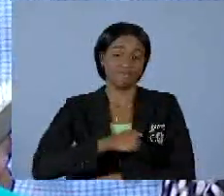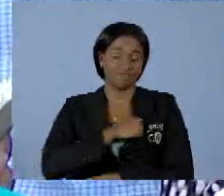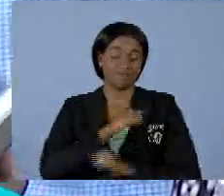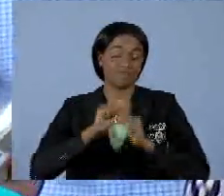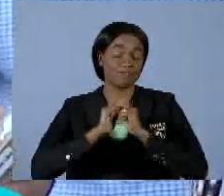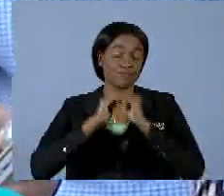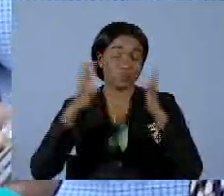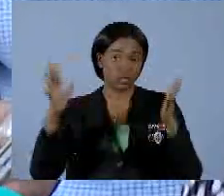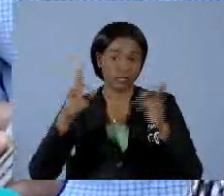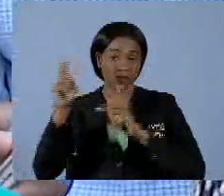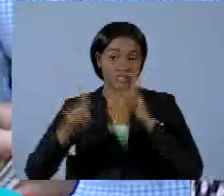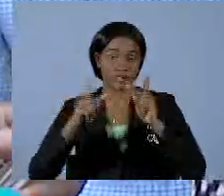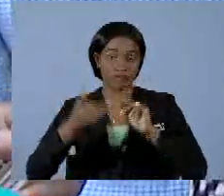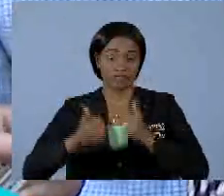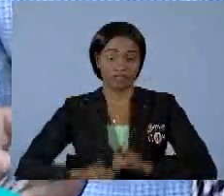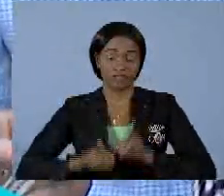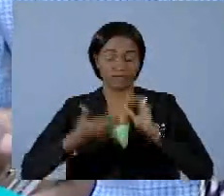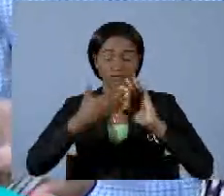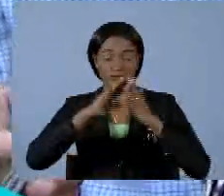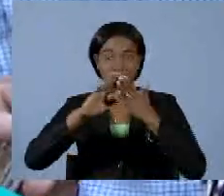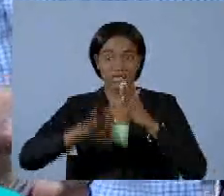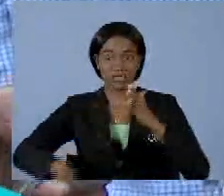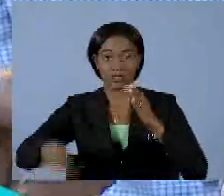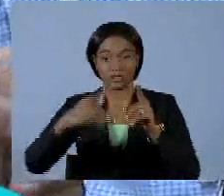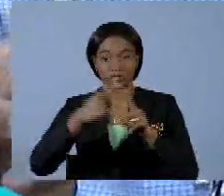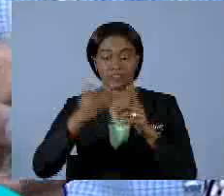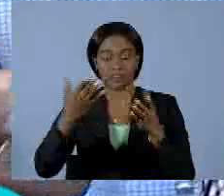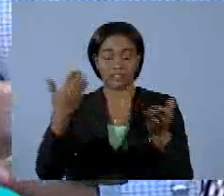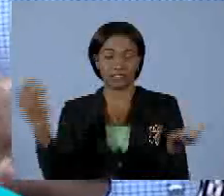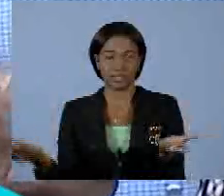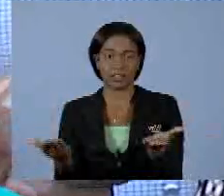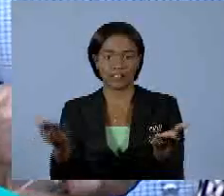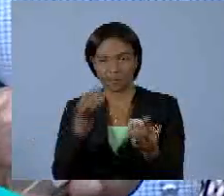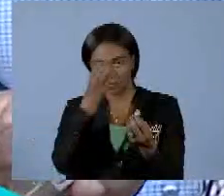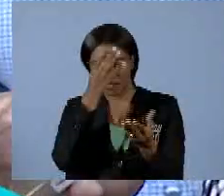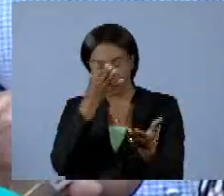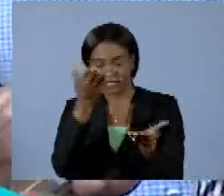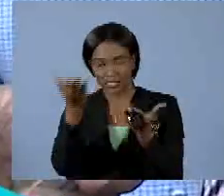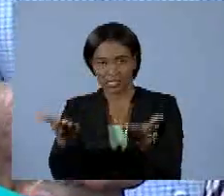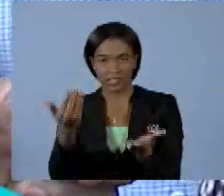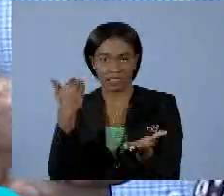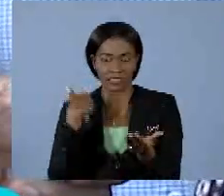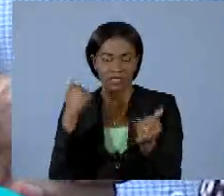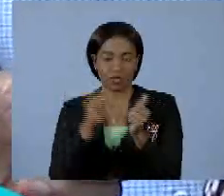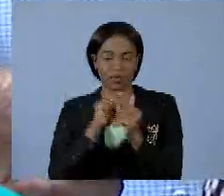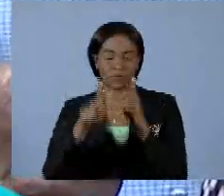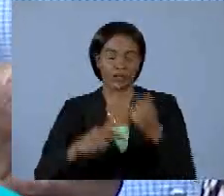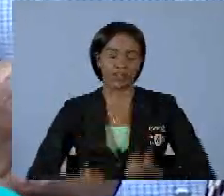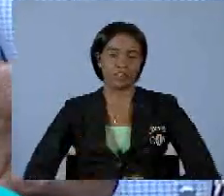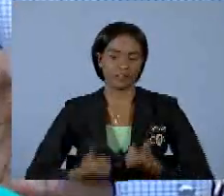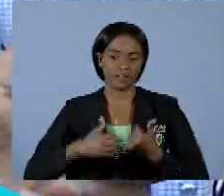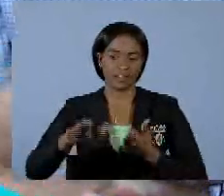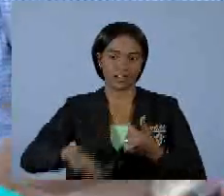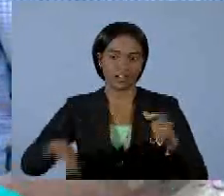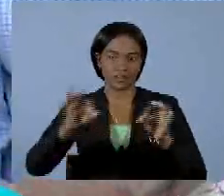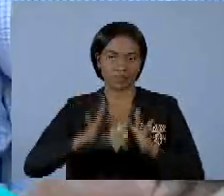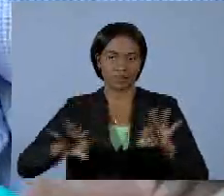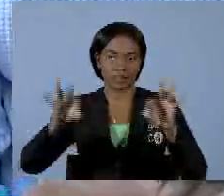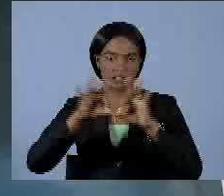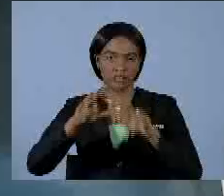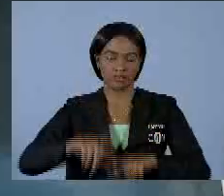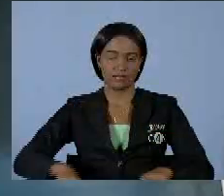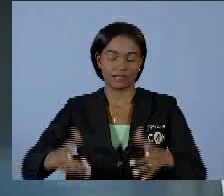muchos comunitarios de distintas barriadas. Esta vez nuestras cámaras y micrófonos están allí junto a los moradores de este importante